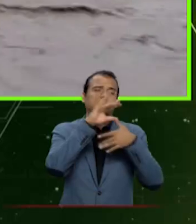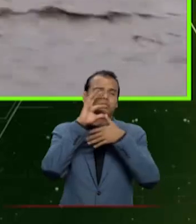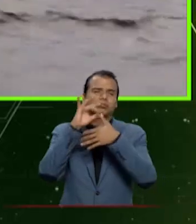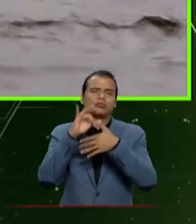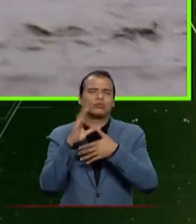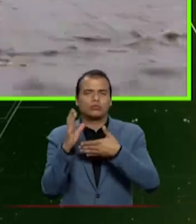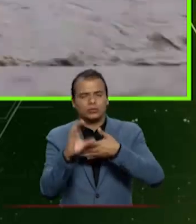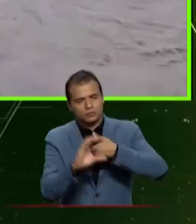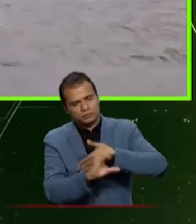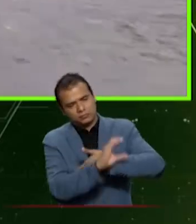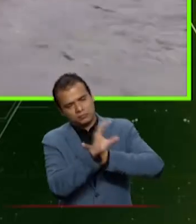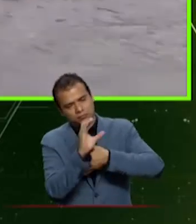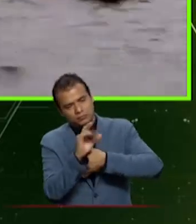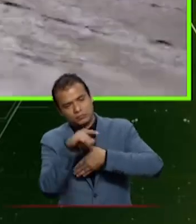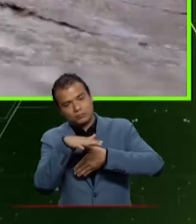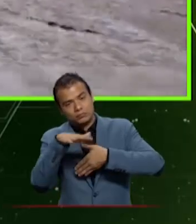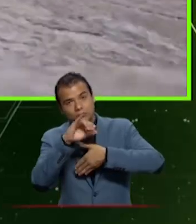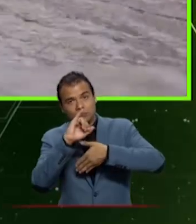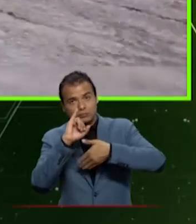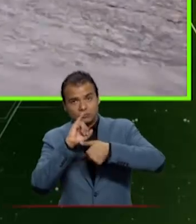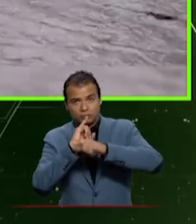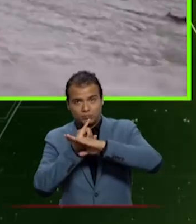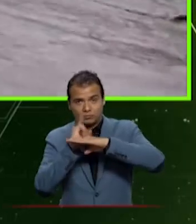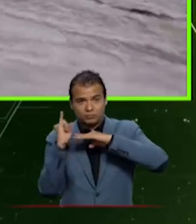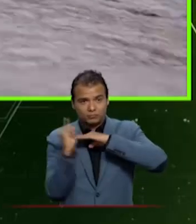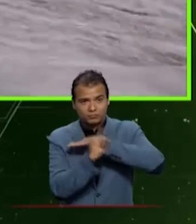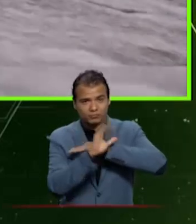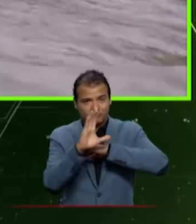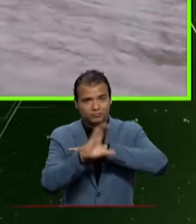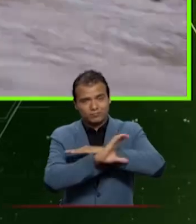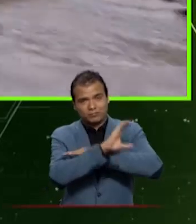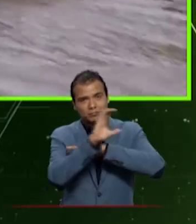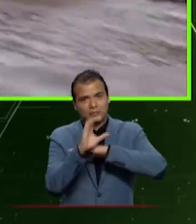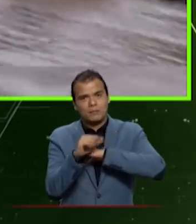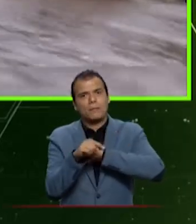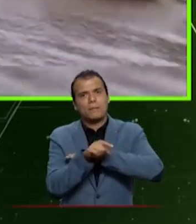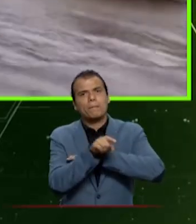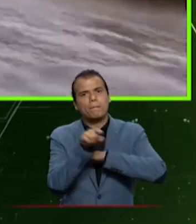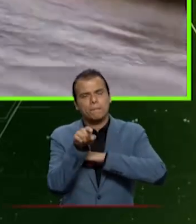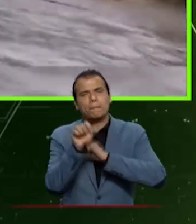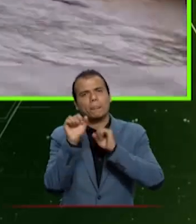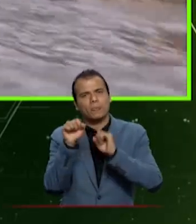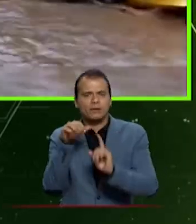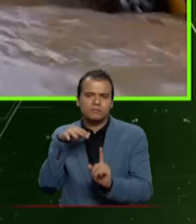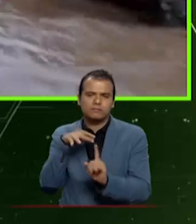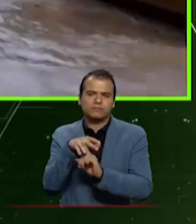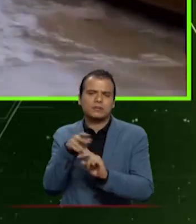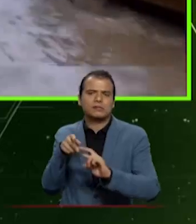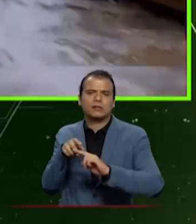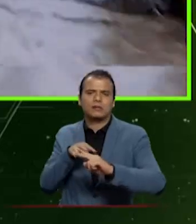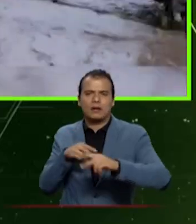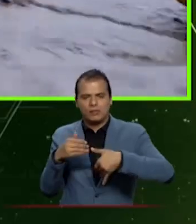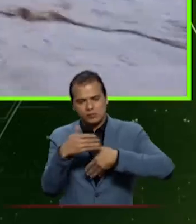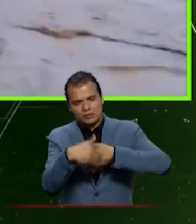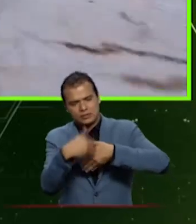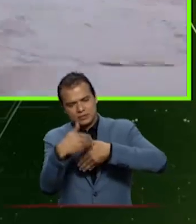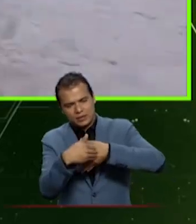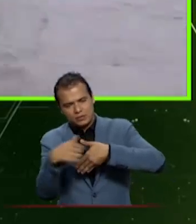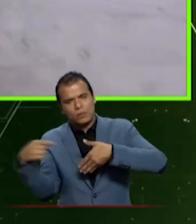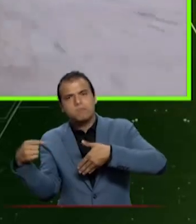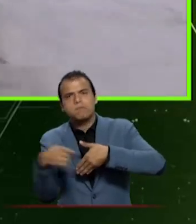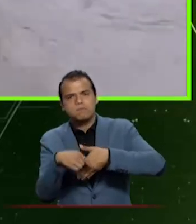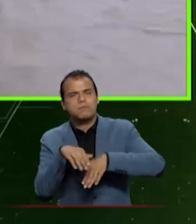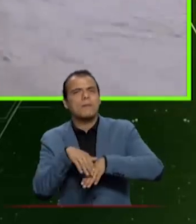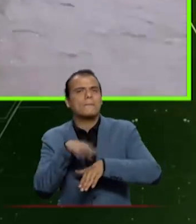islas del Caribe sí pueden afectar bastante la climatología del interior del país en este caso podemos tener